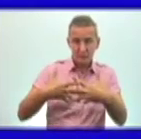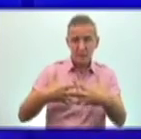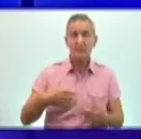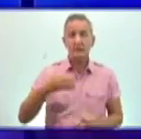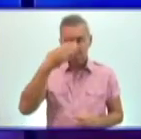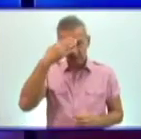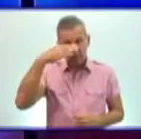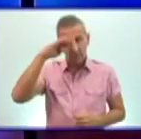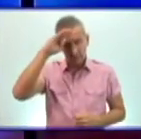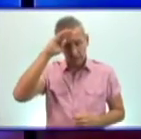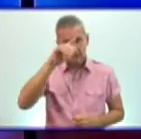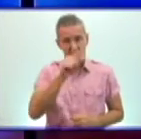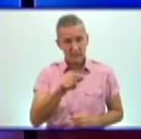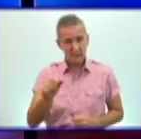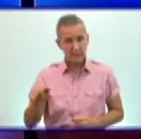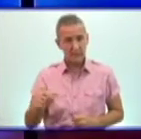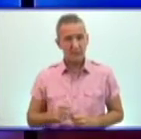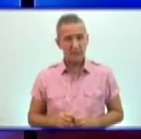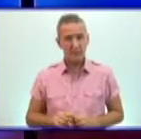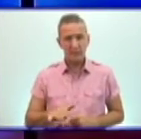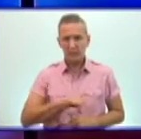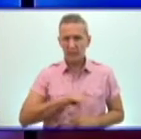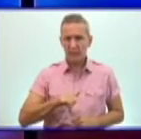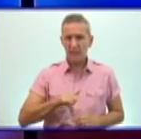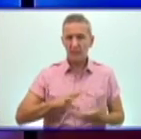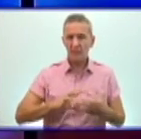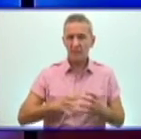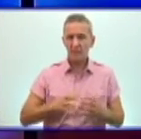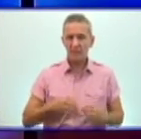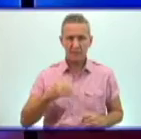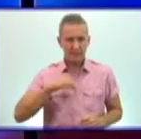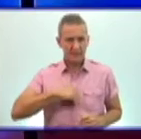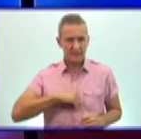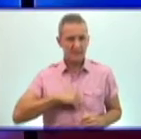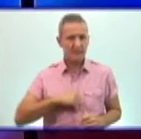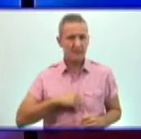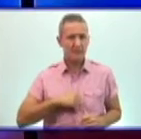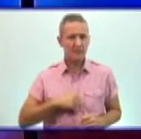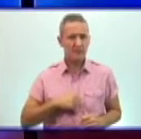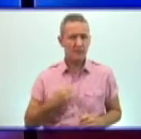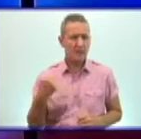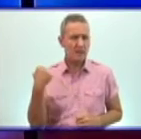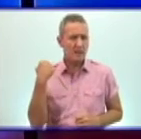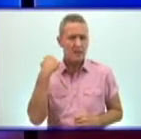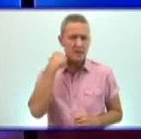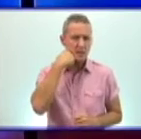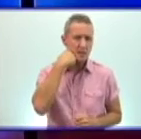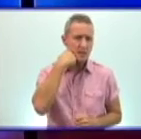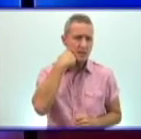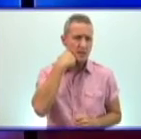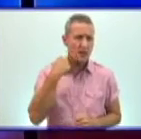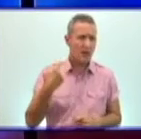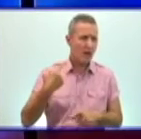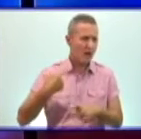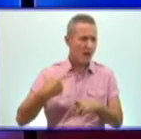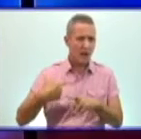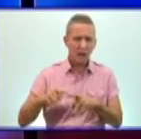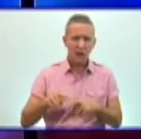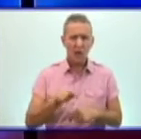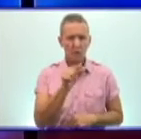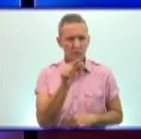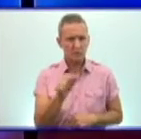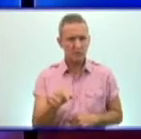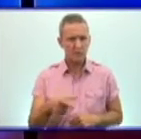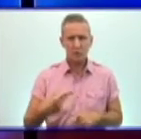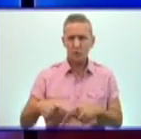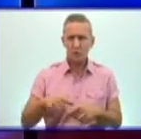patriota en la misma medida en que sentimos en la mejilla el golpe dado a otro ser humano en otro lugar